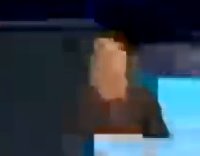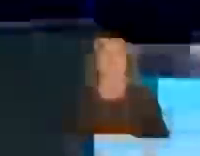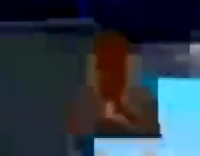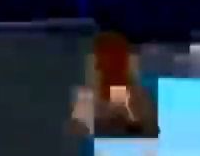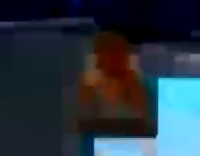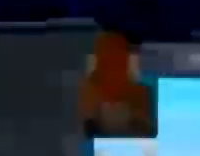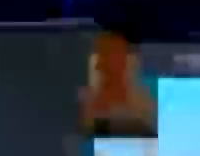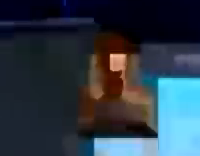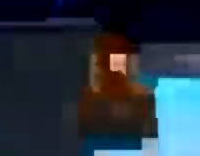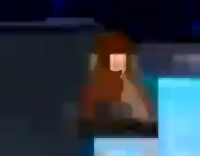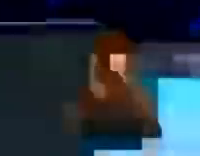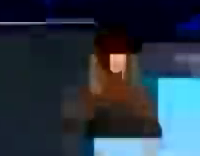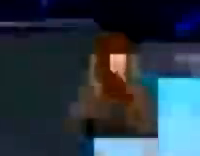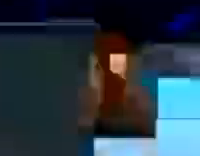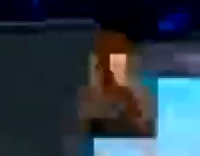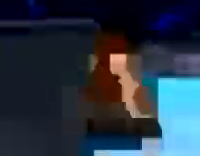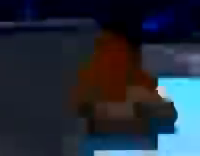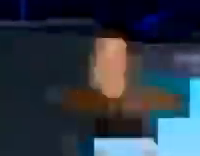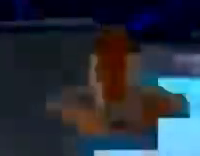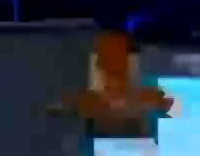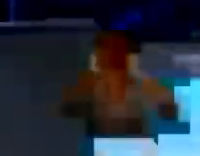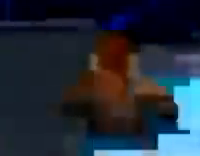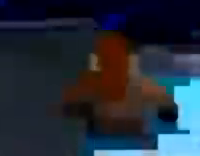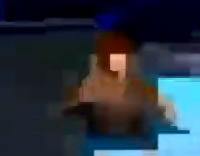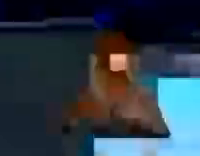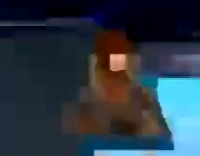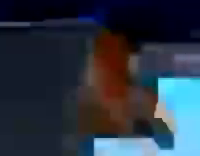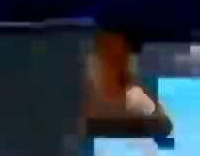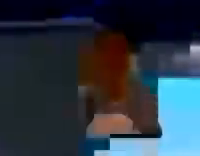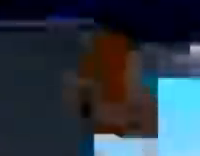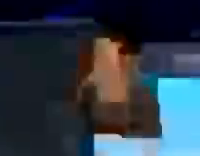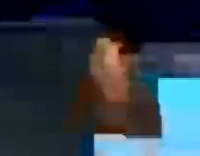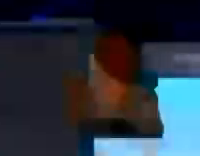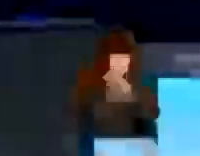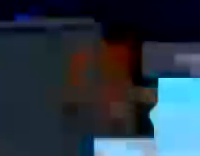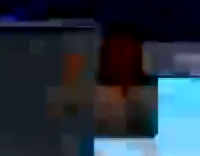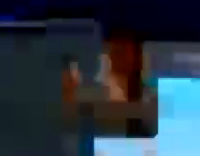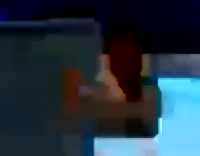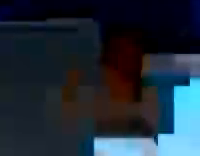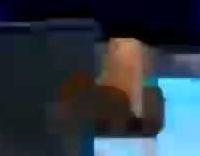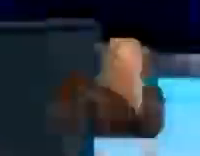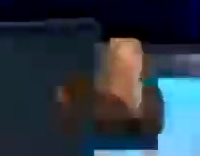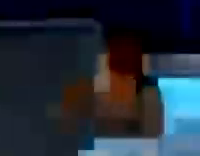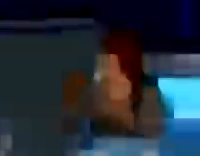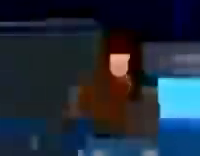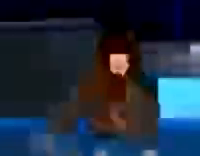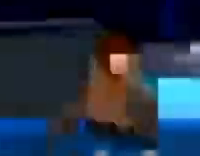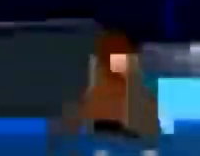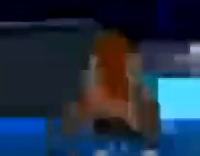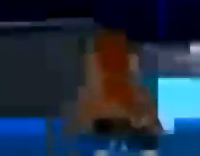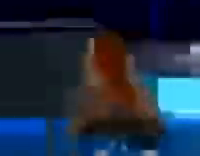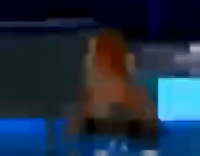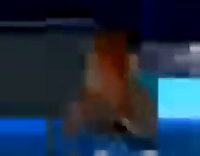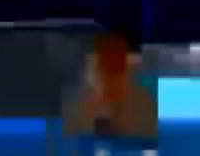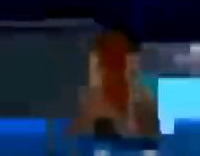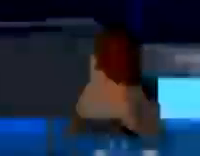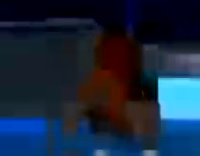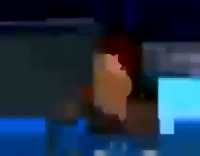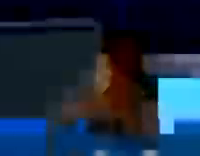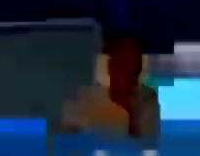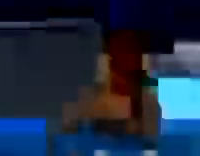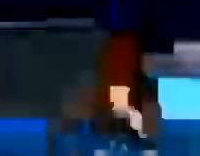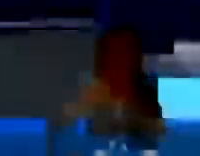Desde hoy se reactivó el cobro del peaje en la vía a la costa. La empresa concesionaria de la vía continúa con los trabajos de adecuación y en los próximos